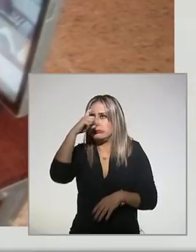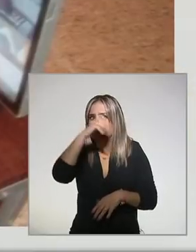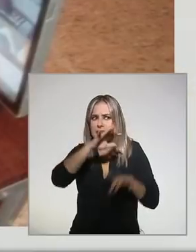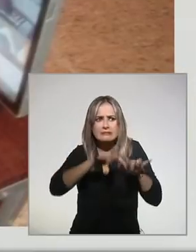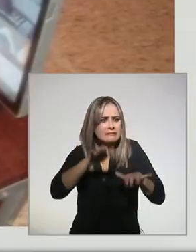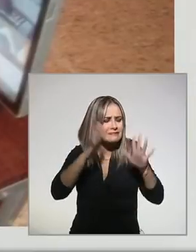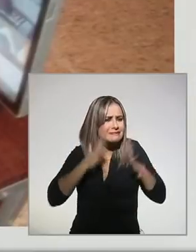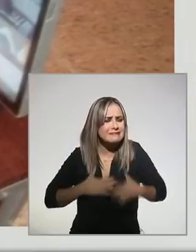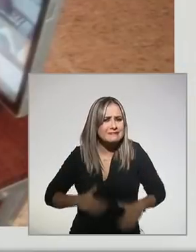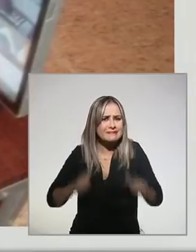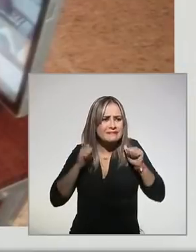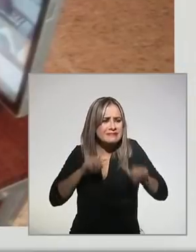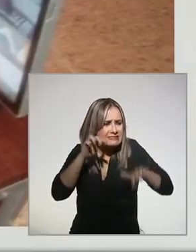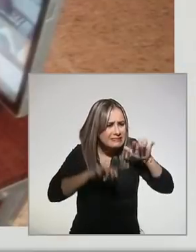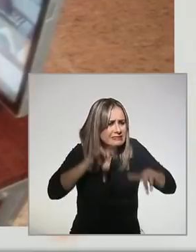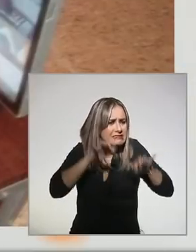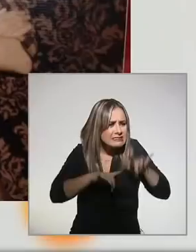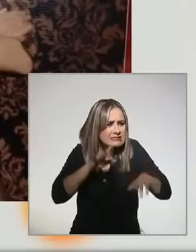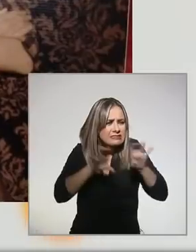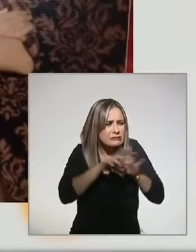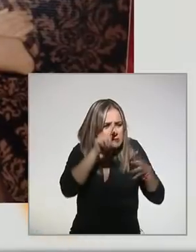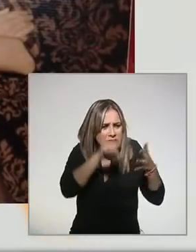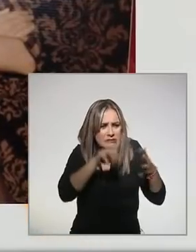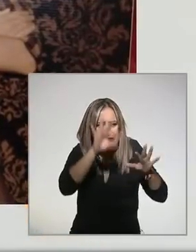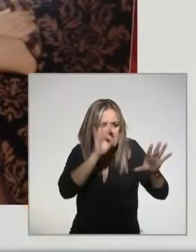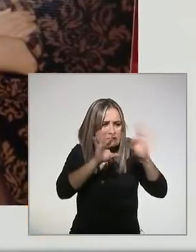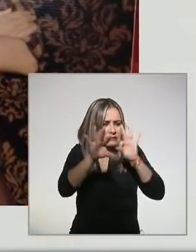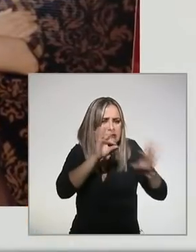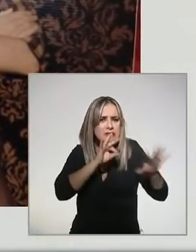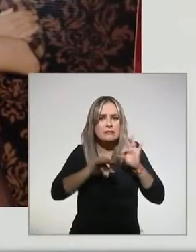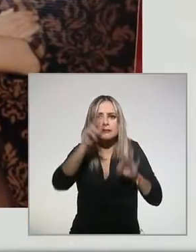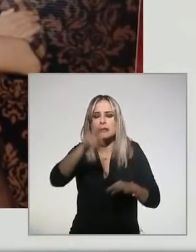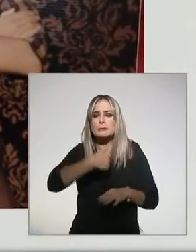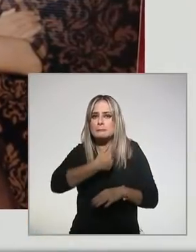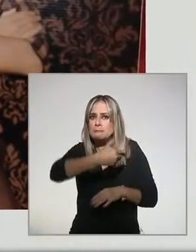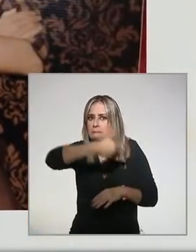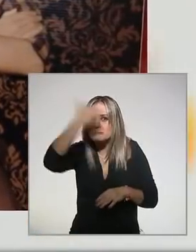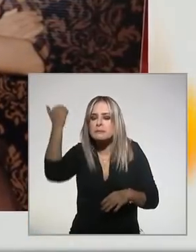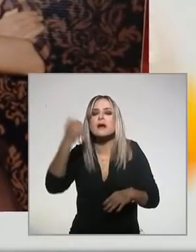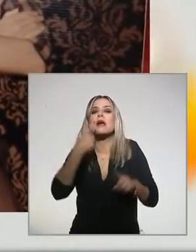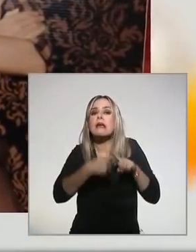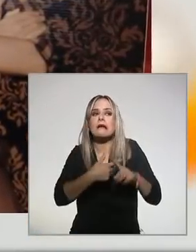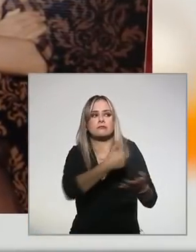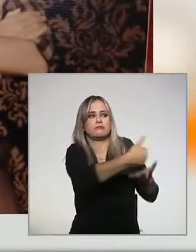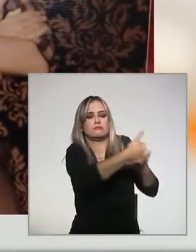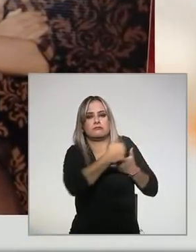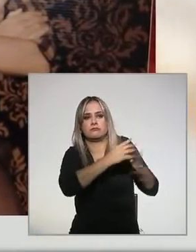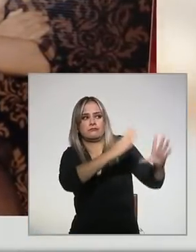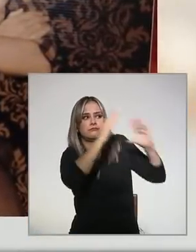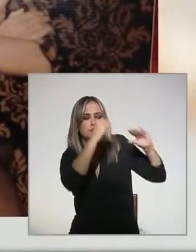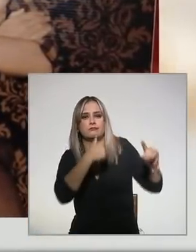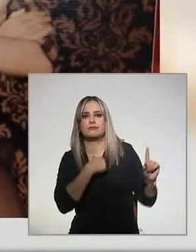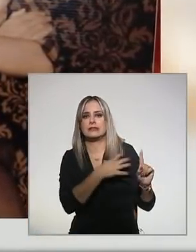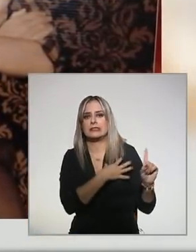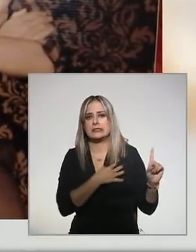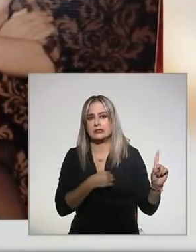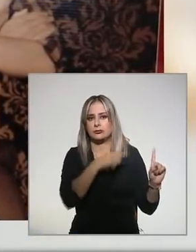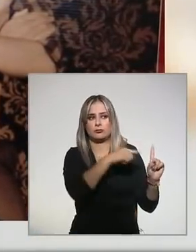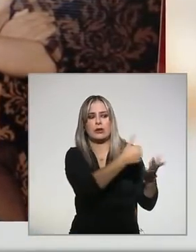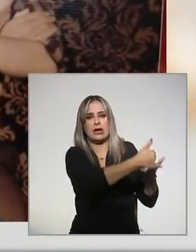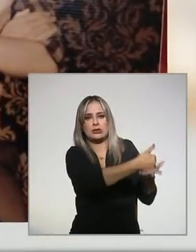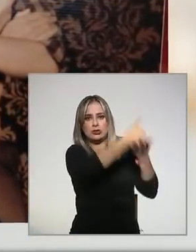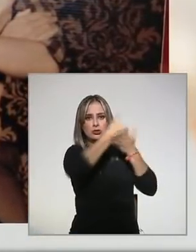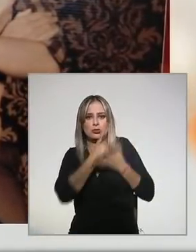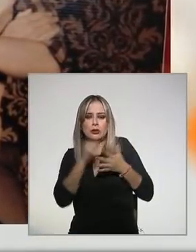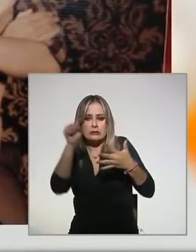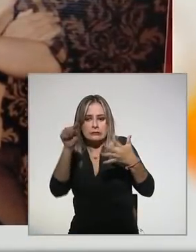me costó mucho trabajo. Cosas de este tipo no las sabía yo, mi hijo me las enseñó, me apoyó, me ayudó a manejar